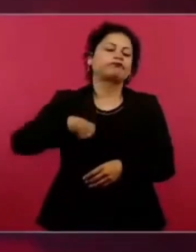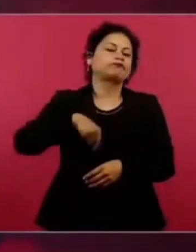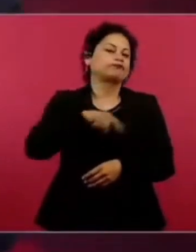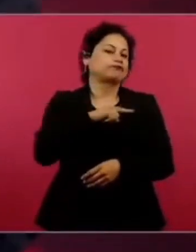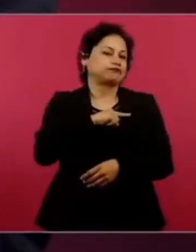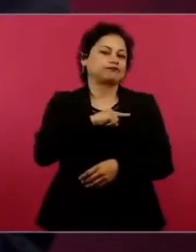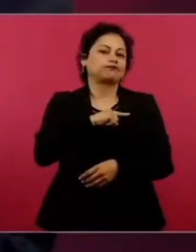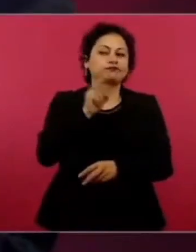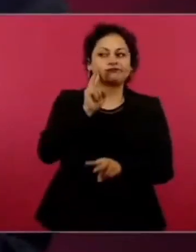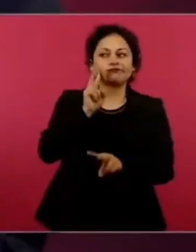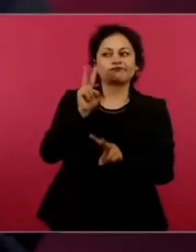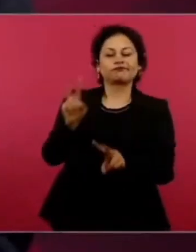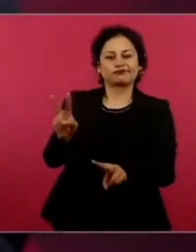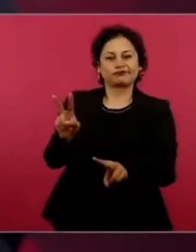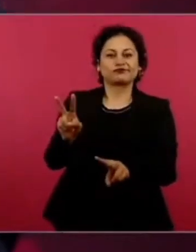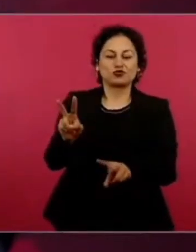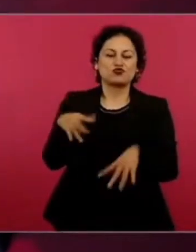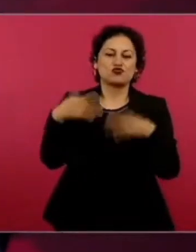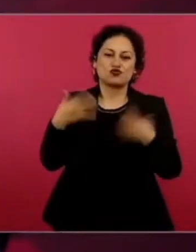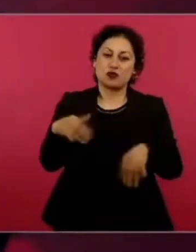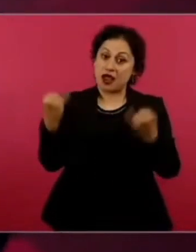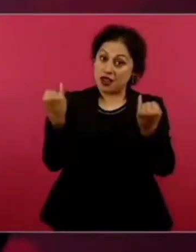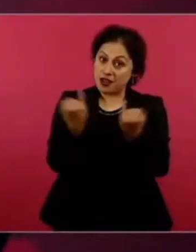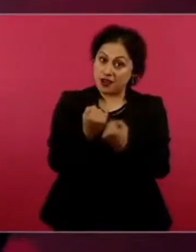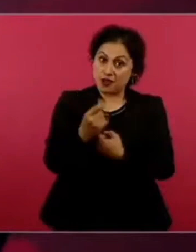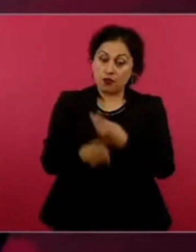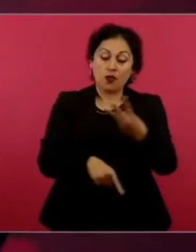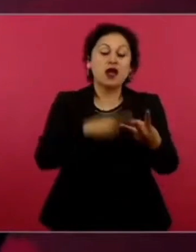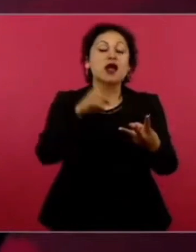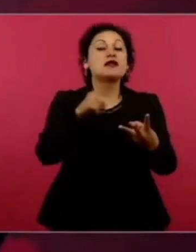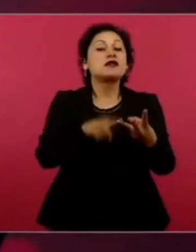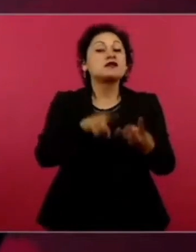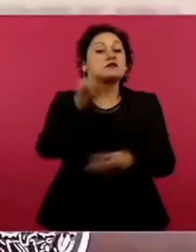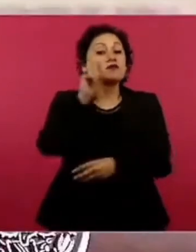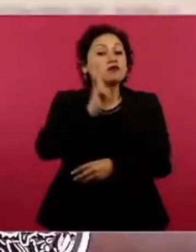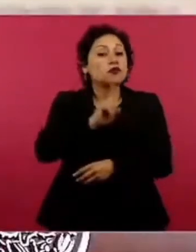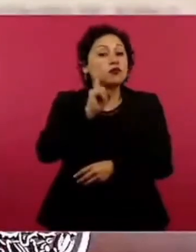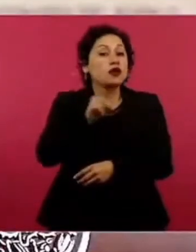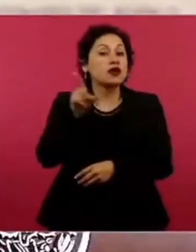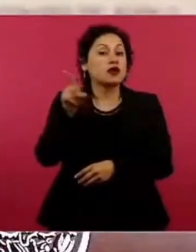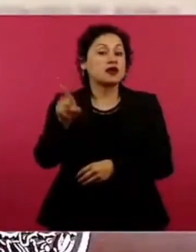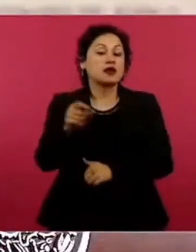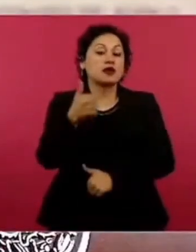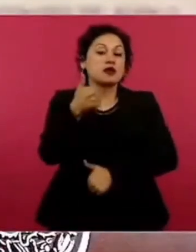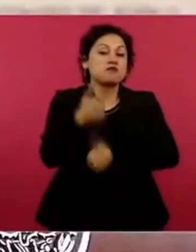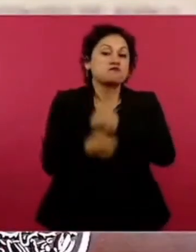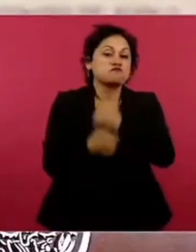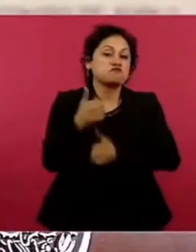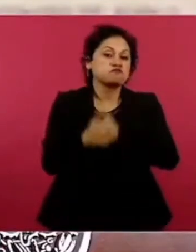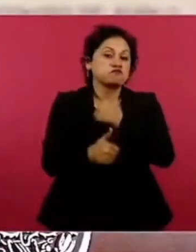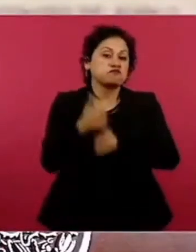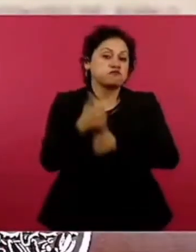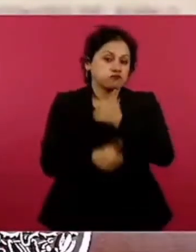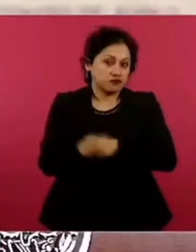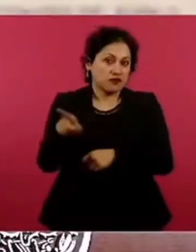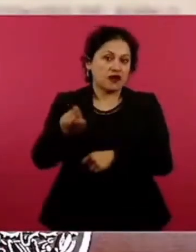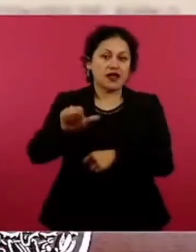que la atleta mexicana Alejandra Valencia, de 28 años de